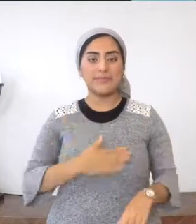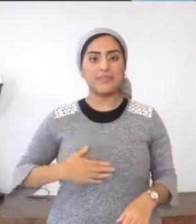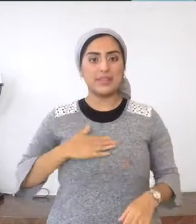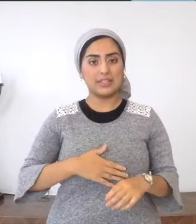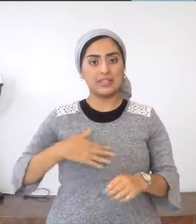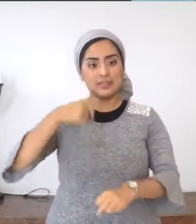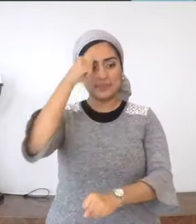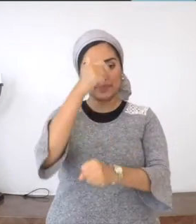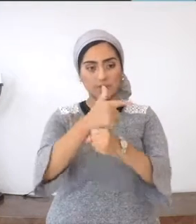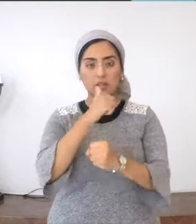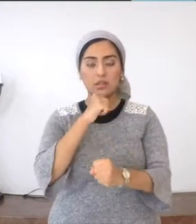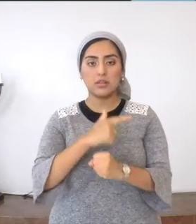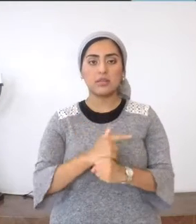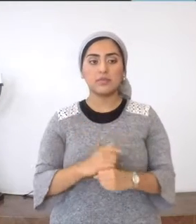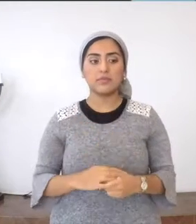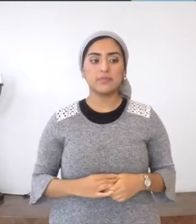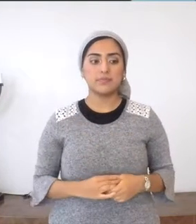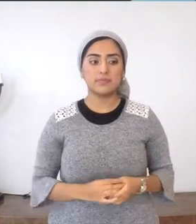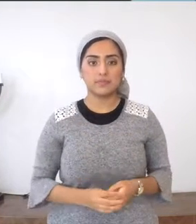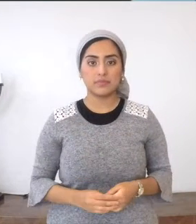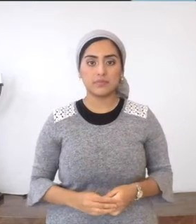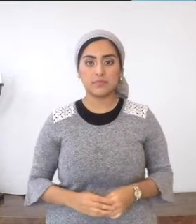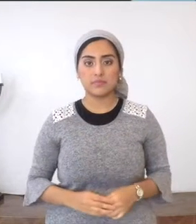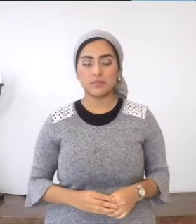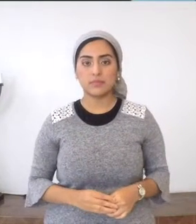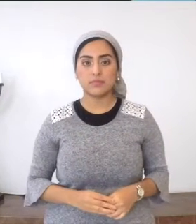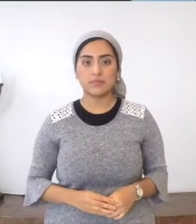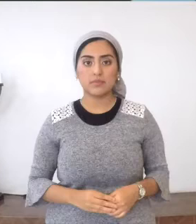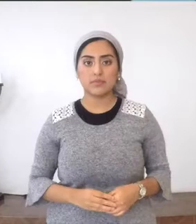Pero esto es Increíble Hermanos Por favor